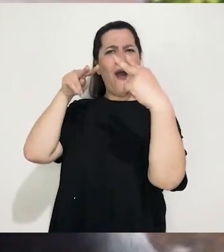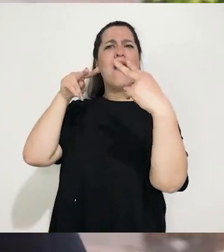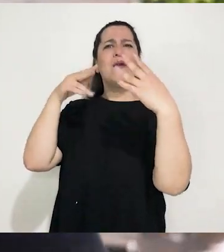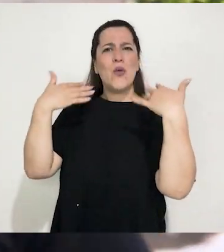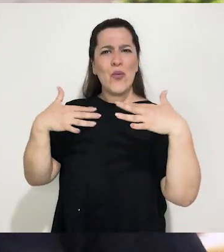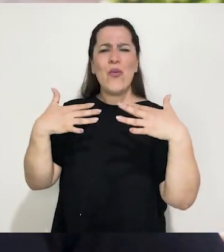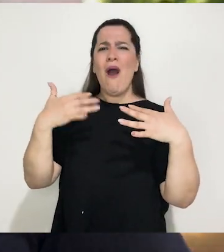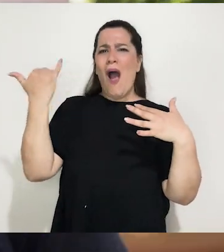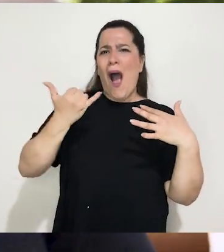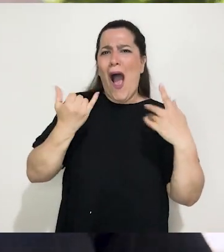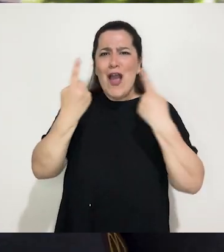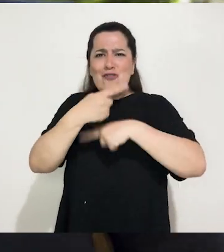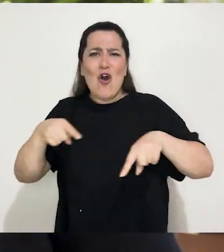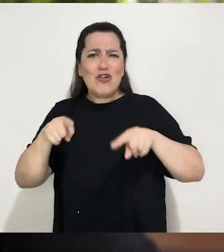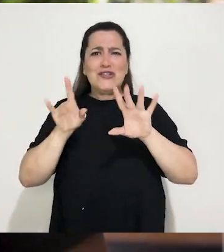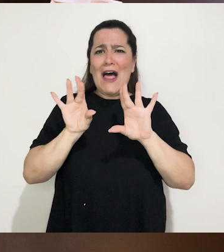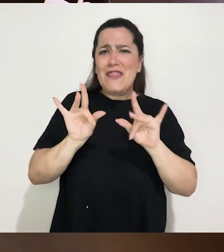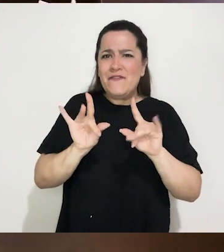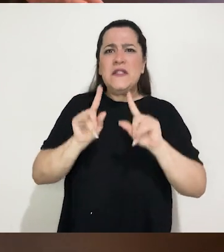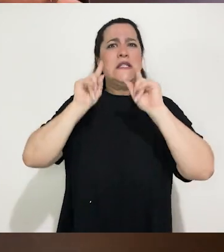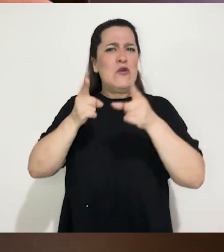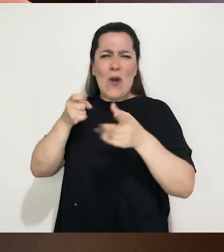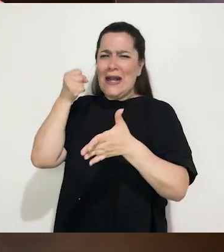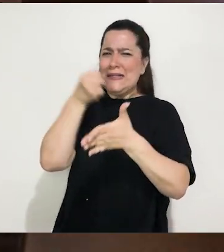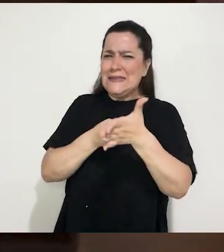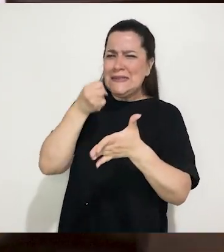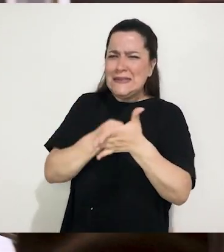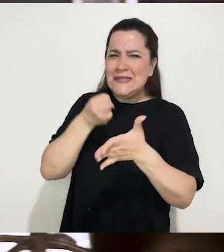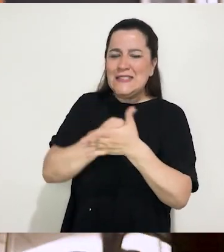Puedo verte enfrentando lo invisible.